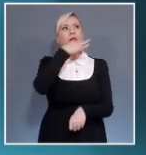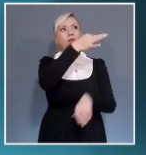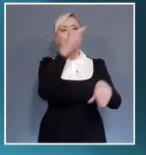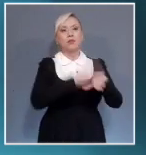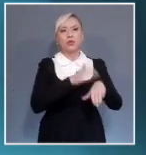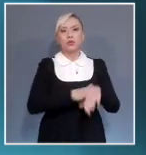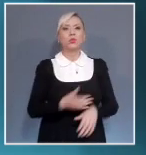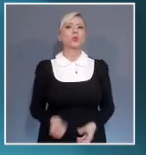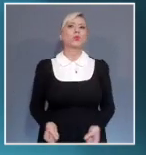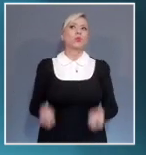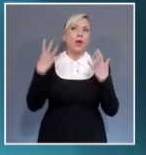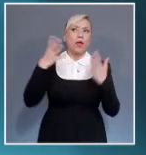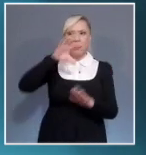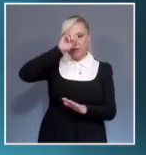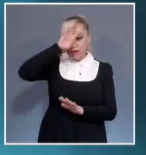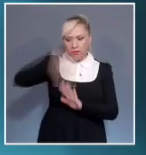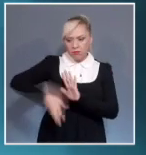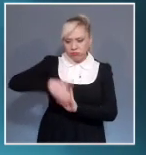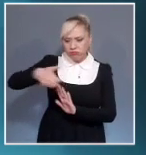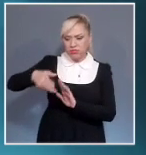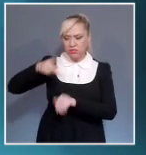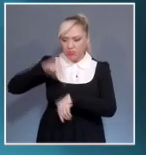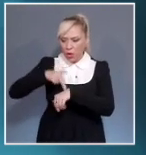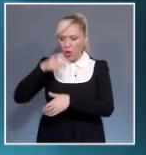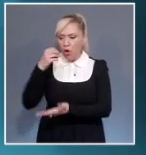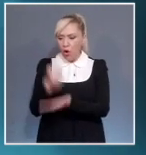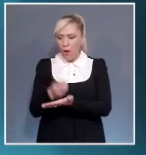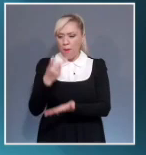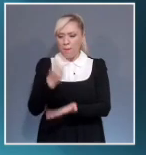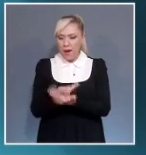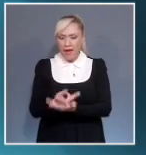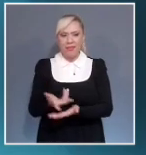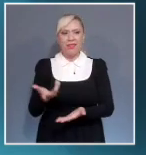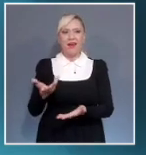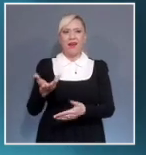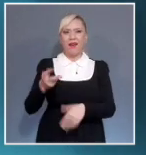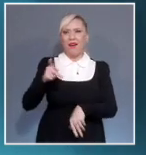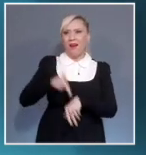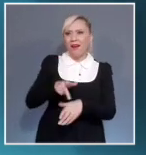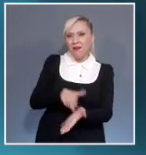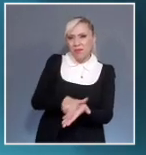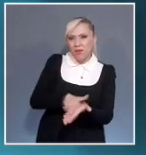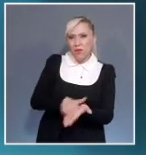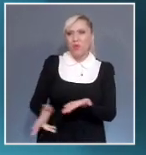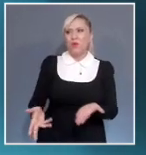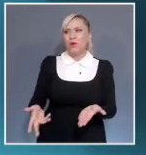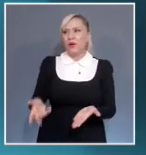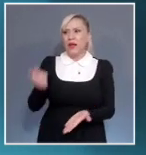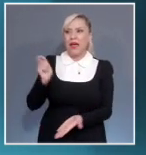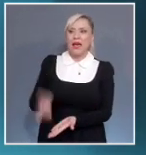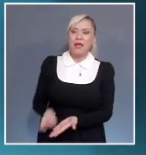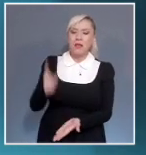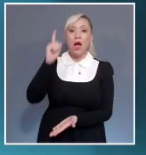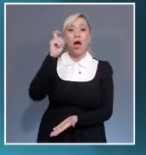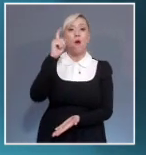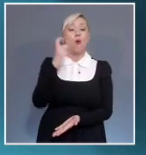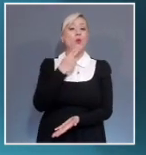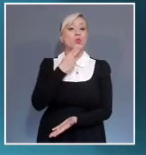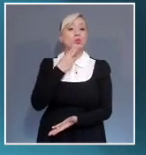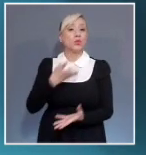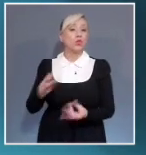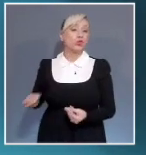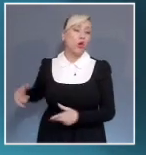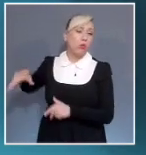extraen. Y si ni siquiera reportan cuántos minerales extraen, pues mucho menos sabemos cuánta agua utilizan, por ejemplo, o cuántas hectáreas